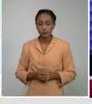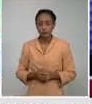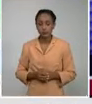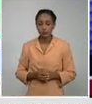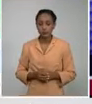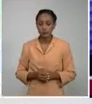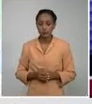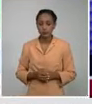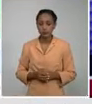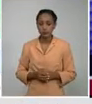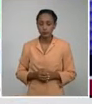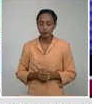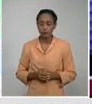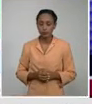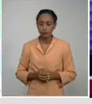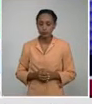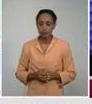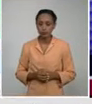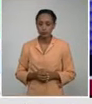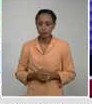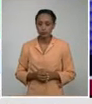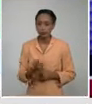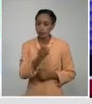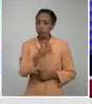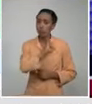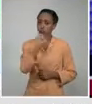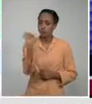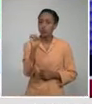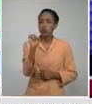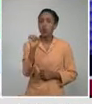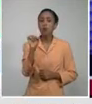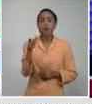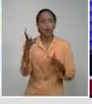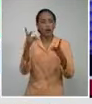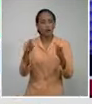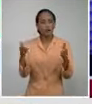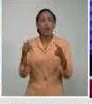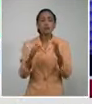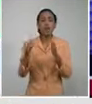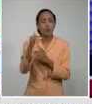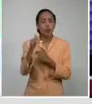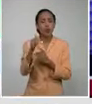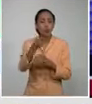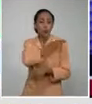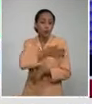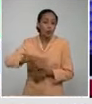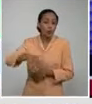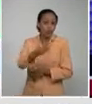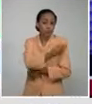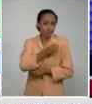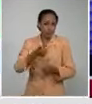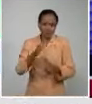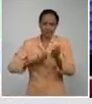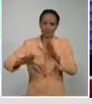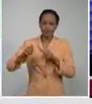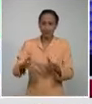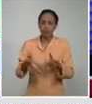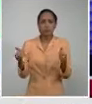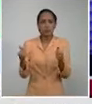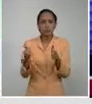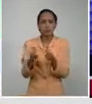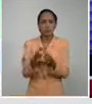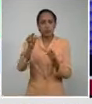adelante, cuando logremos un % superior de la población inmunizada, se empezará a disminuir. Pero todavía